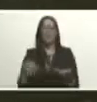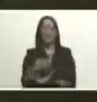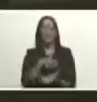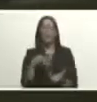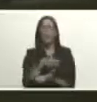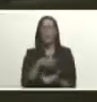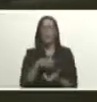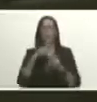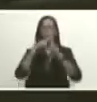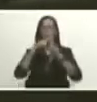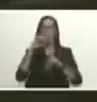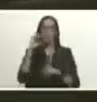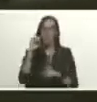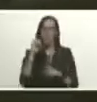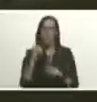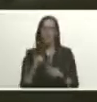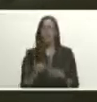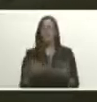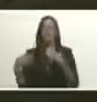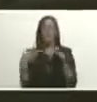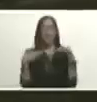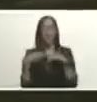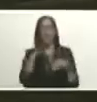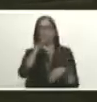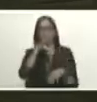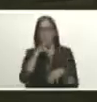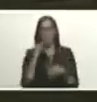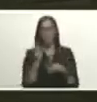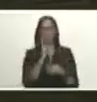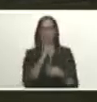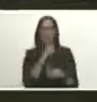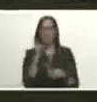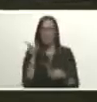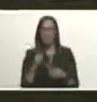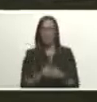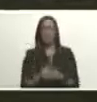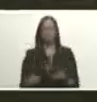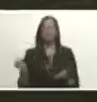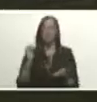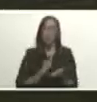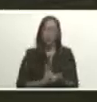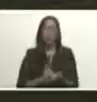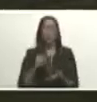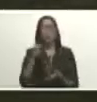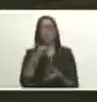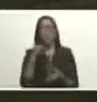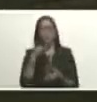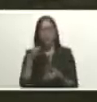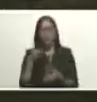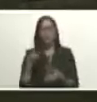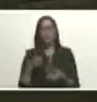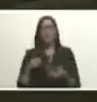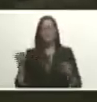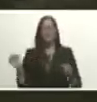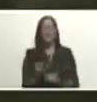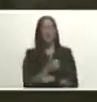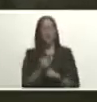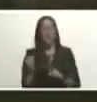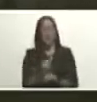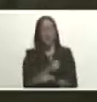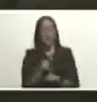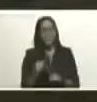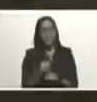sumacero, para llevarnos a una guerra de perros, como llaman ellos, y otra vez tratar de provocar la violencia